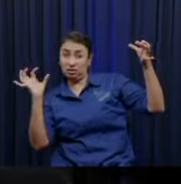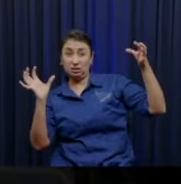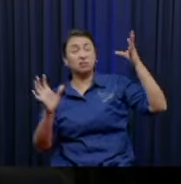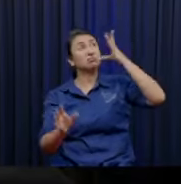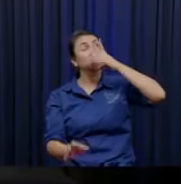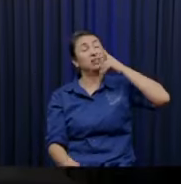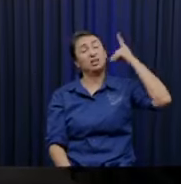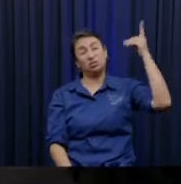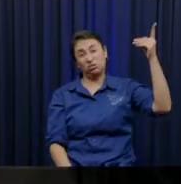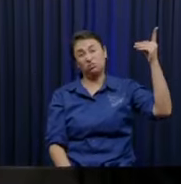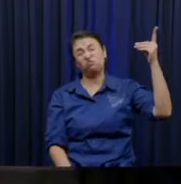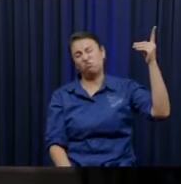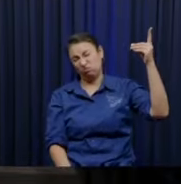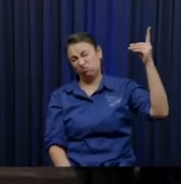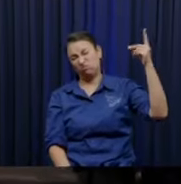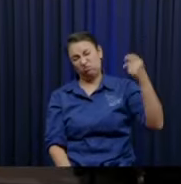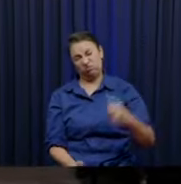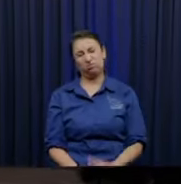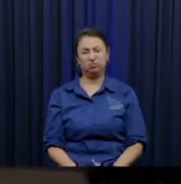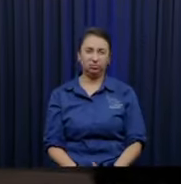Unas canciones, hermano, que